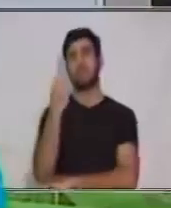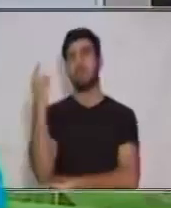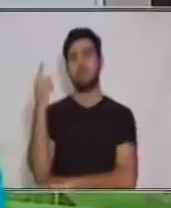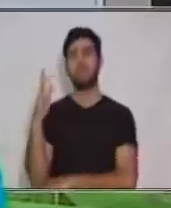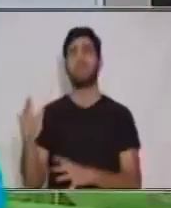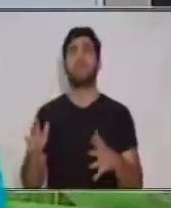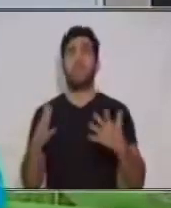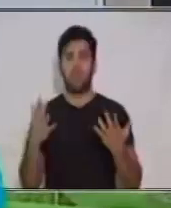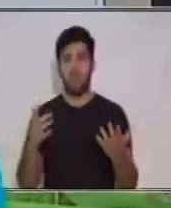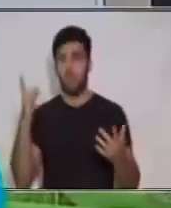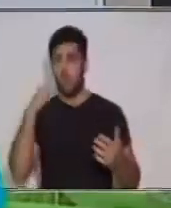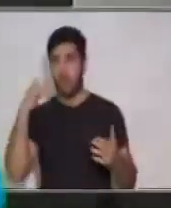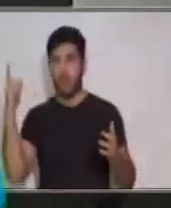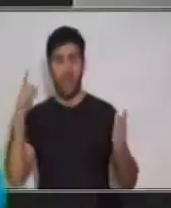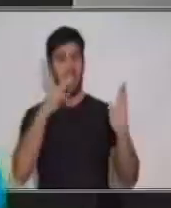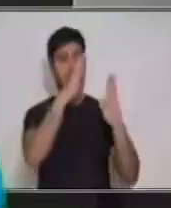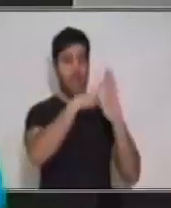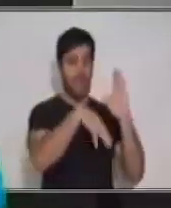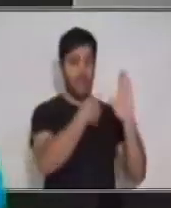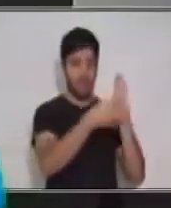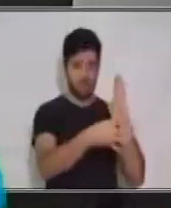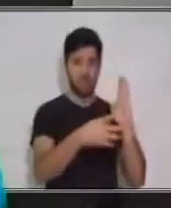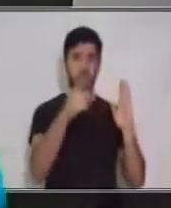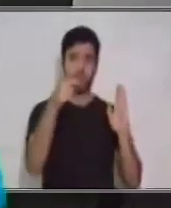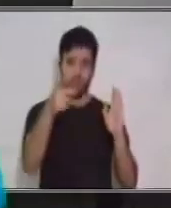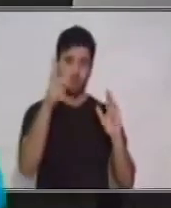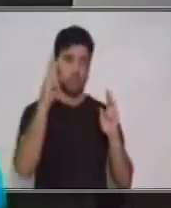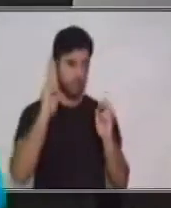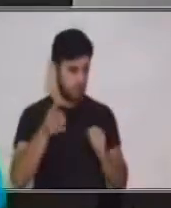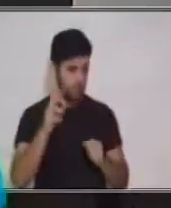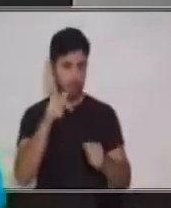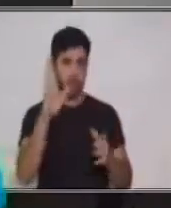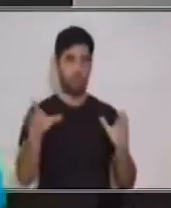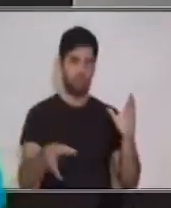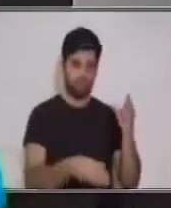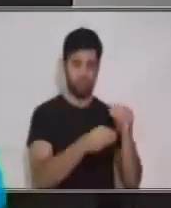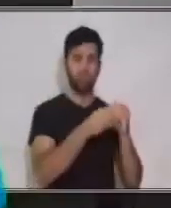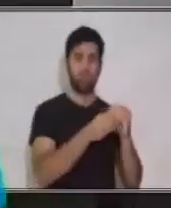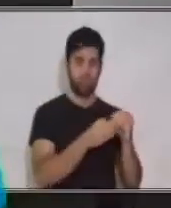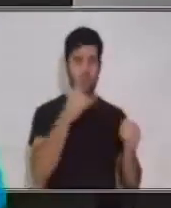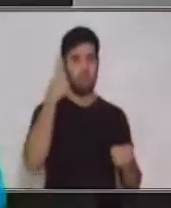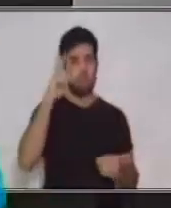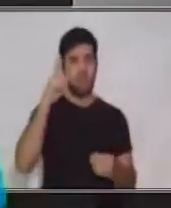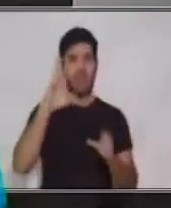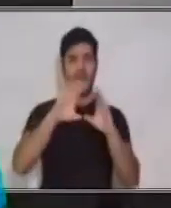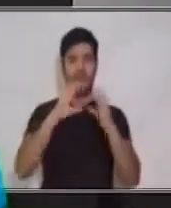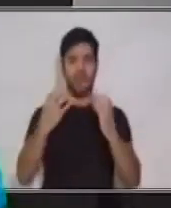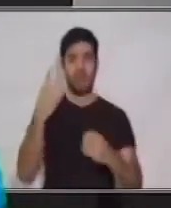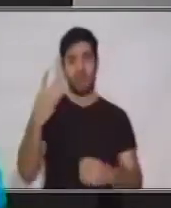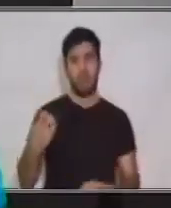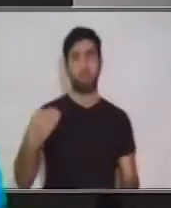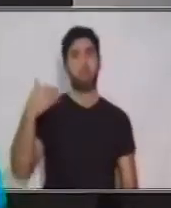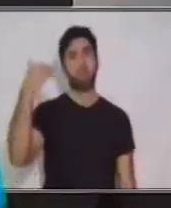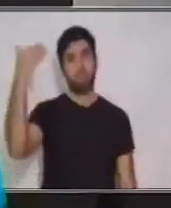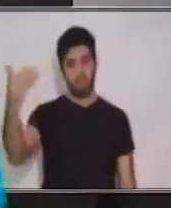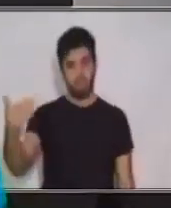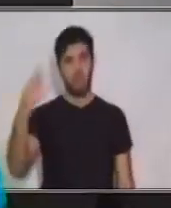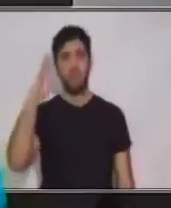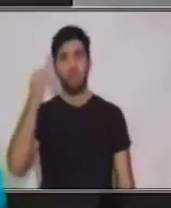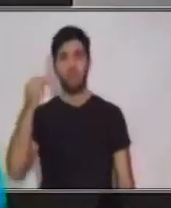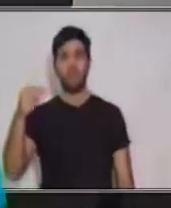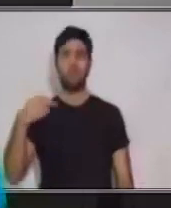que esta tabla la tengas a la mano, al alcance, para las próximas clases, porque la vamos a